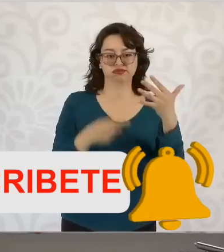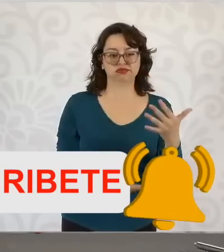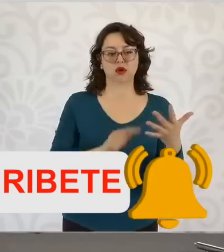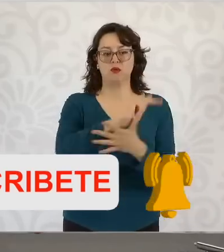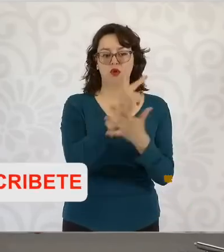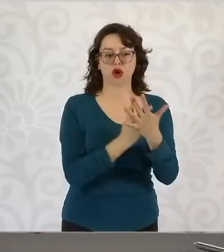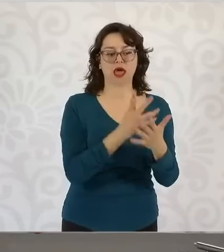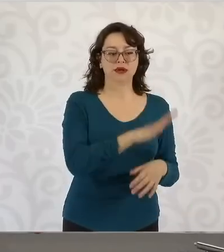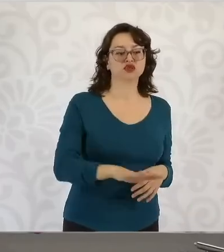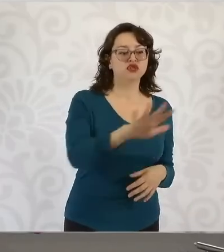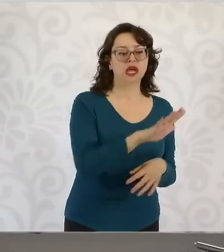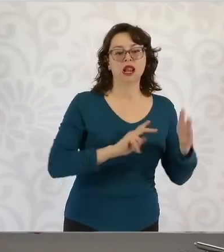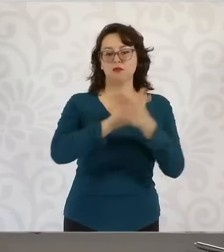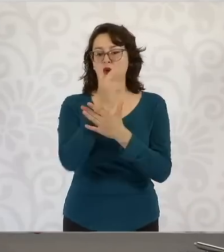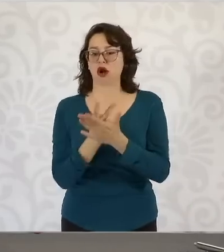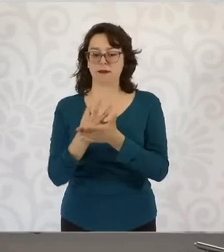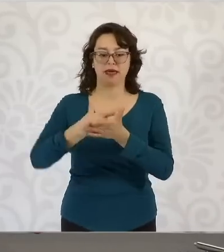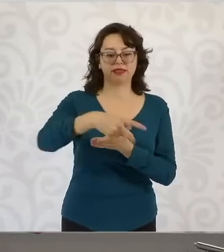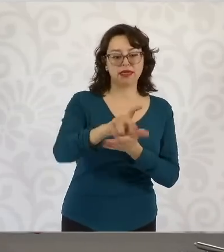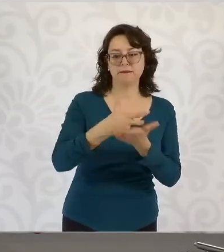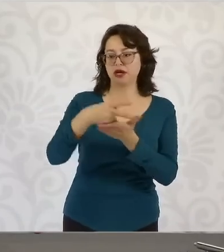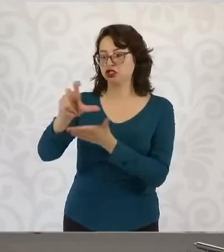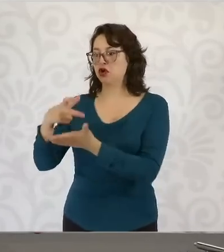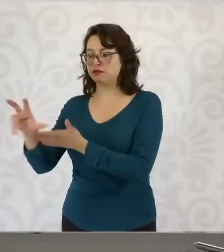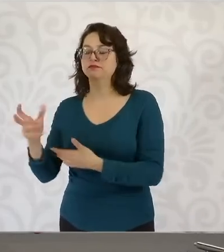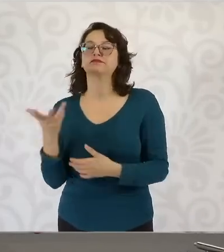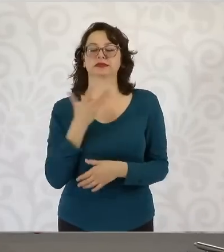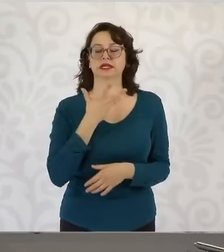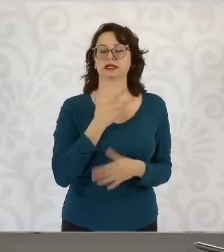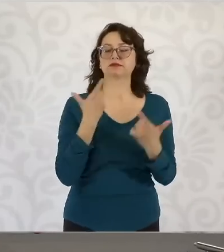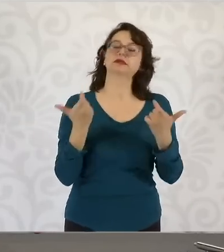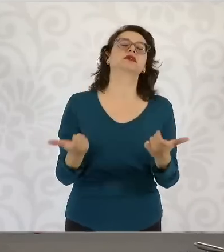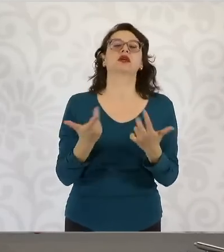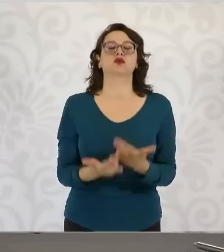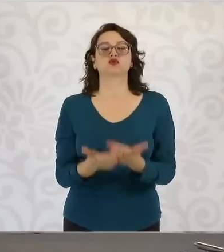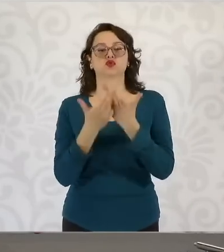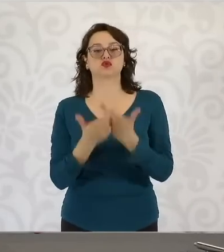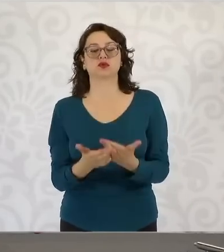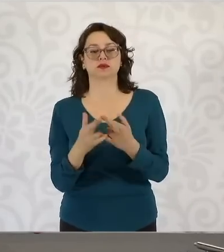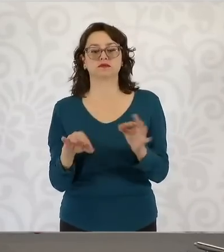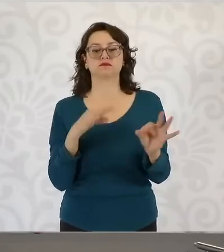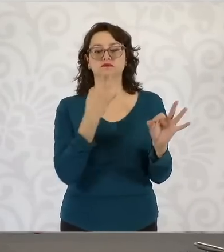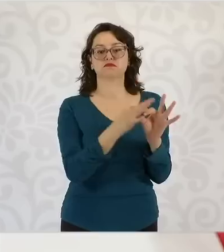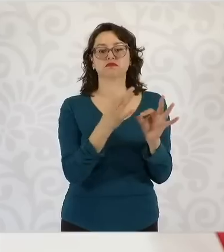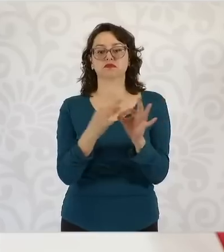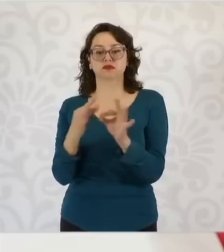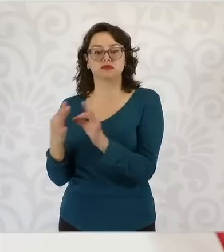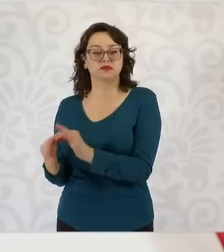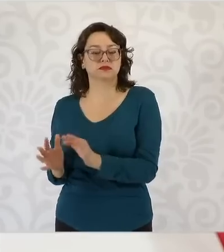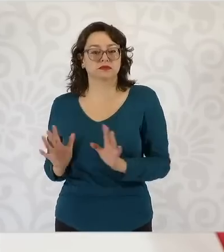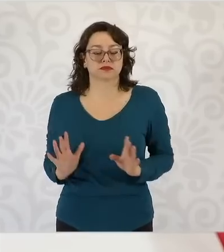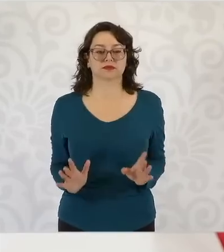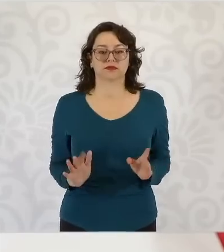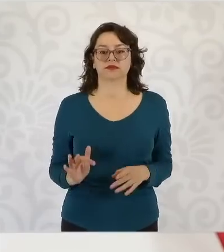programas de inversión que han sido presentados en estas conferencias. Este es un indicador que muestra, que sintetiza,